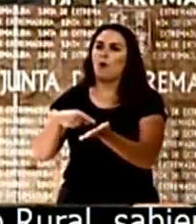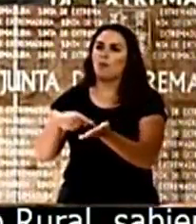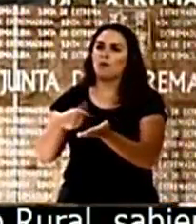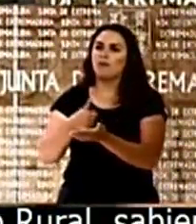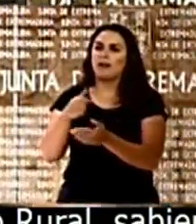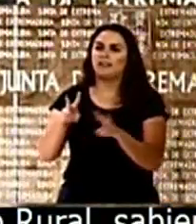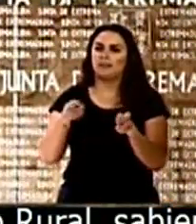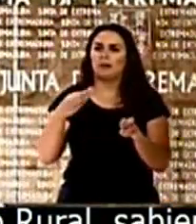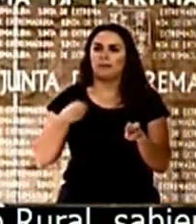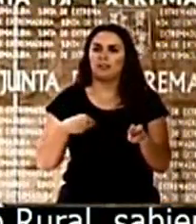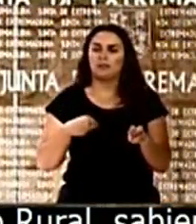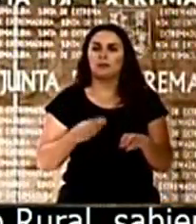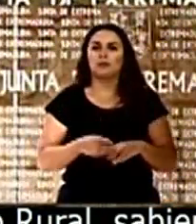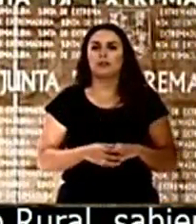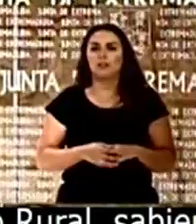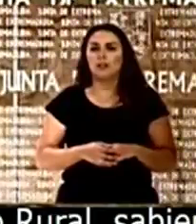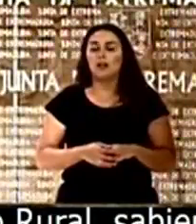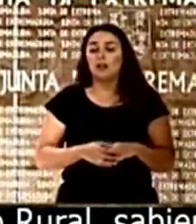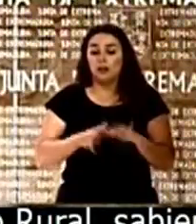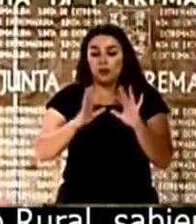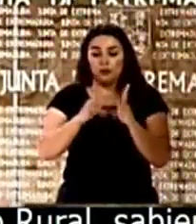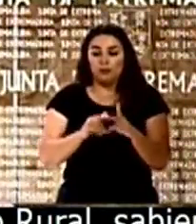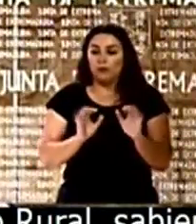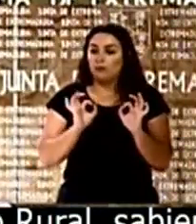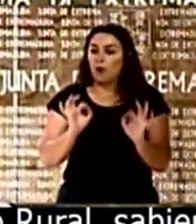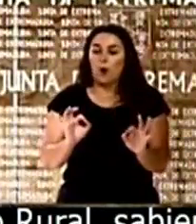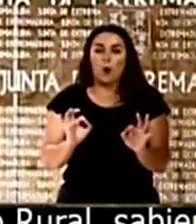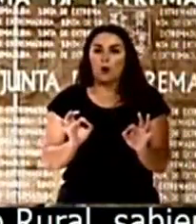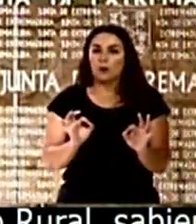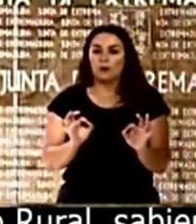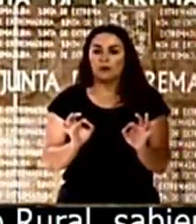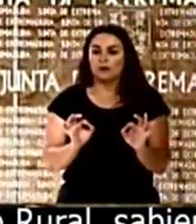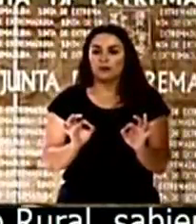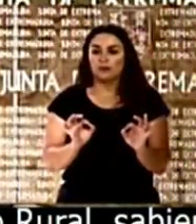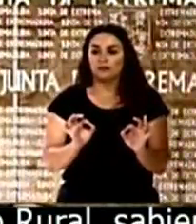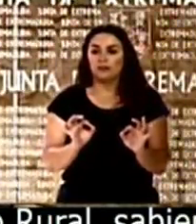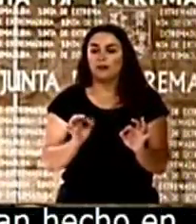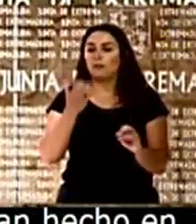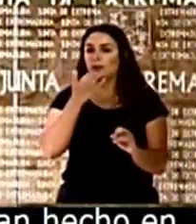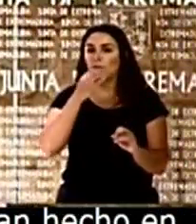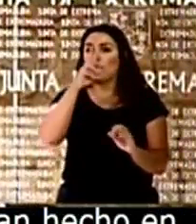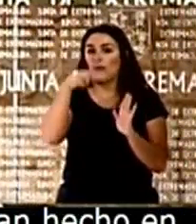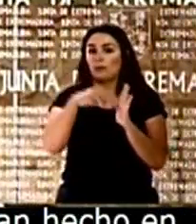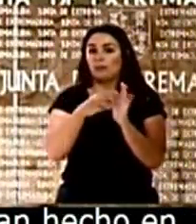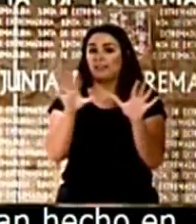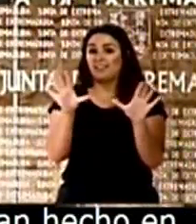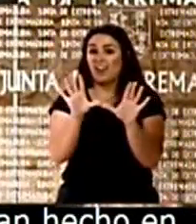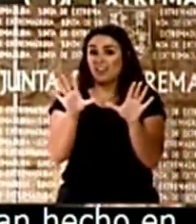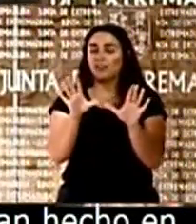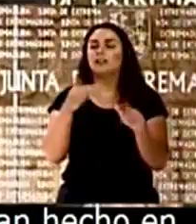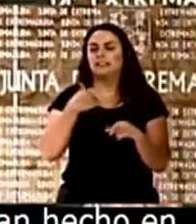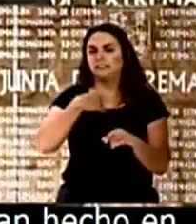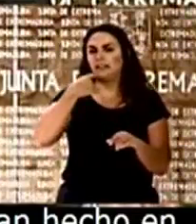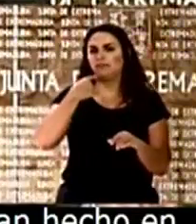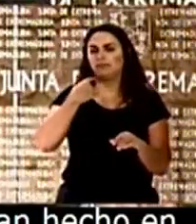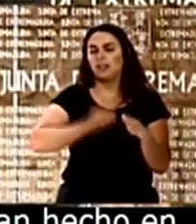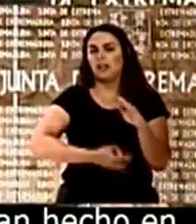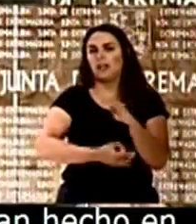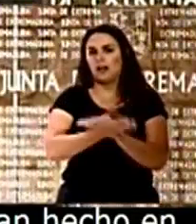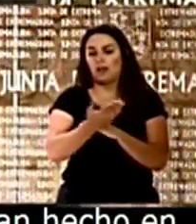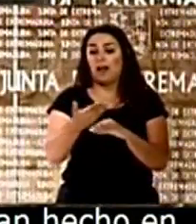región. Y las cifras están ahí. Por poner una cifra, en el 2010, por ejemplo, ya se habían creado con los grupos